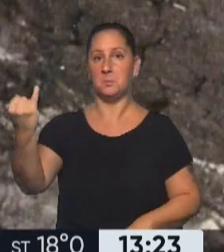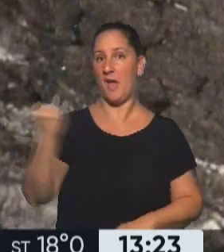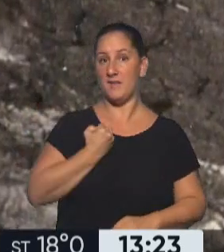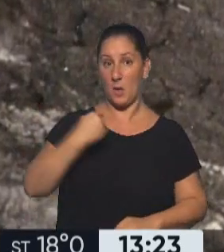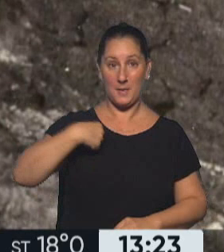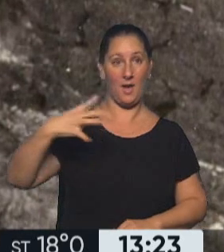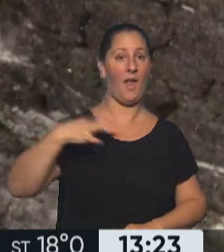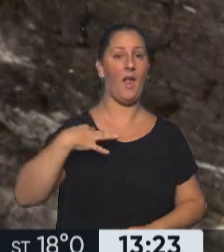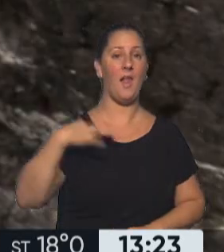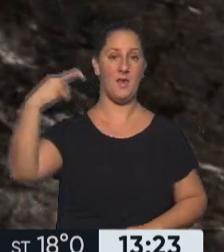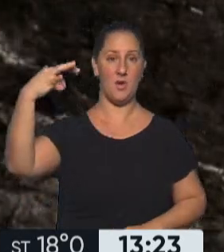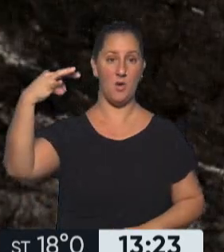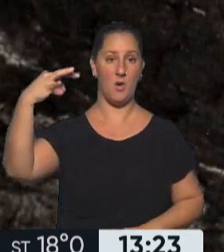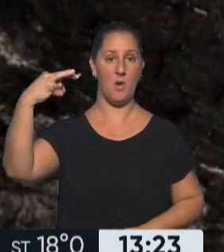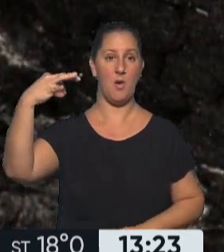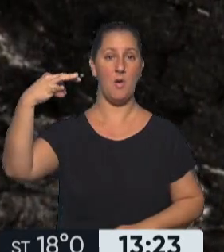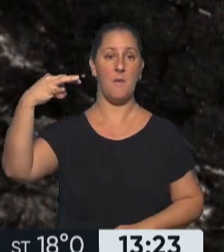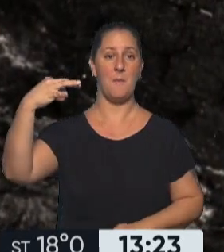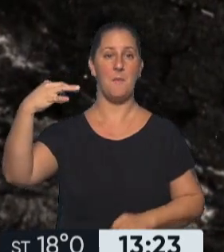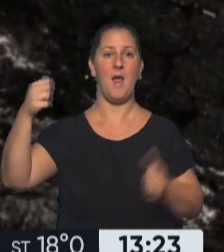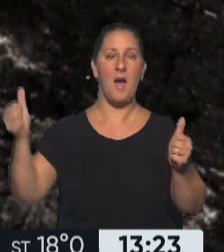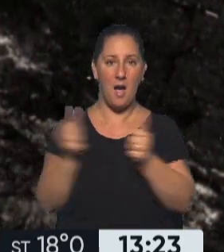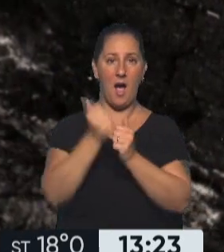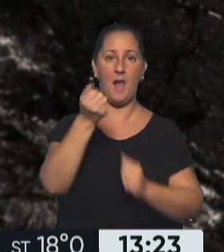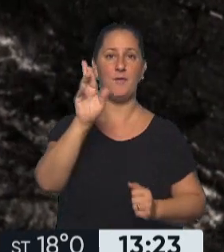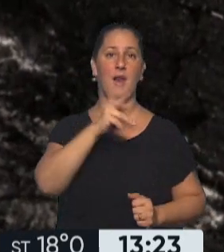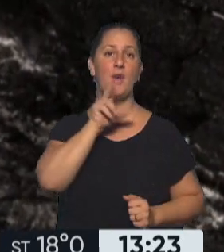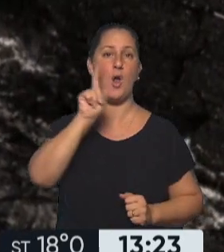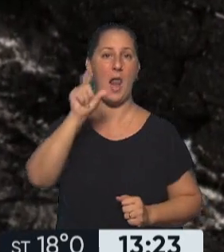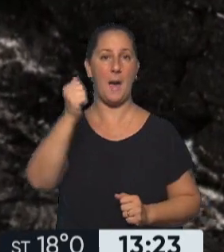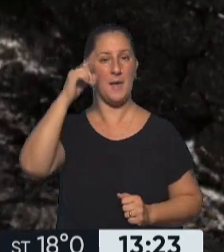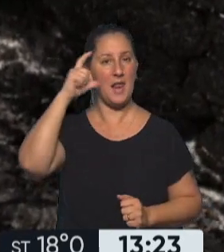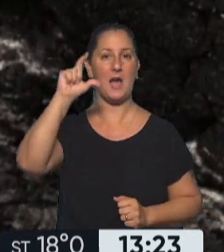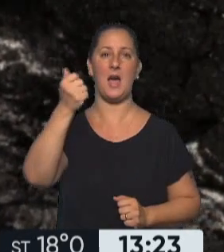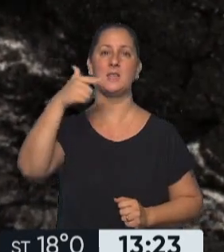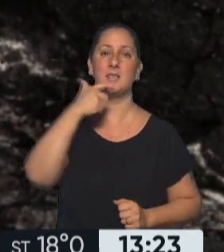elegido para ir con Alfredo Lamela y con Nicolás Casanseu